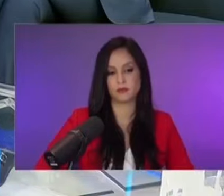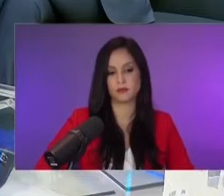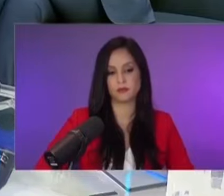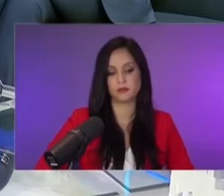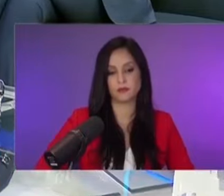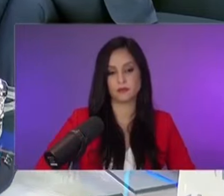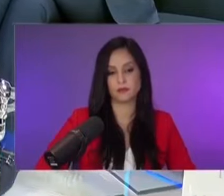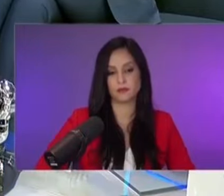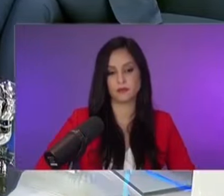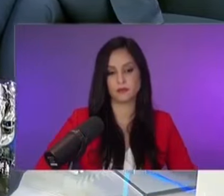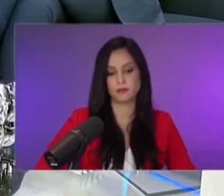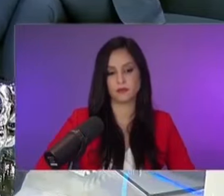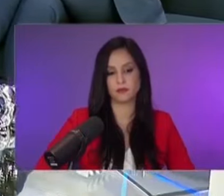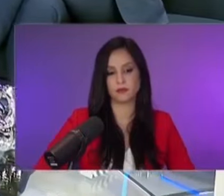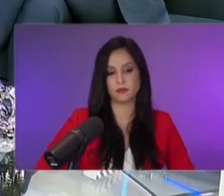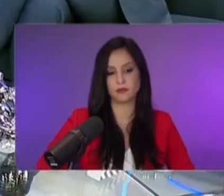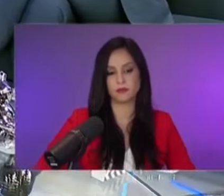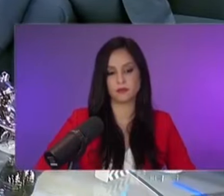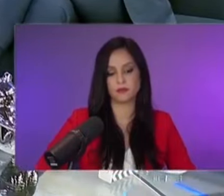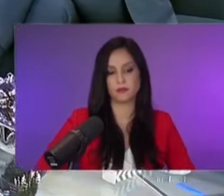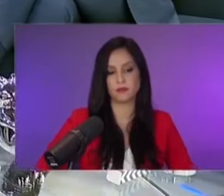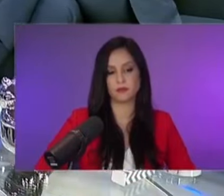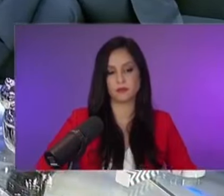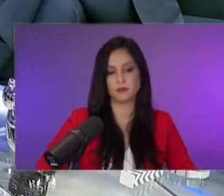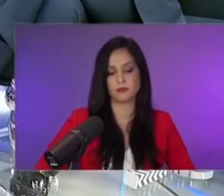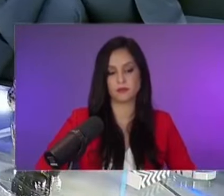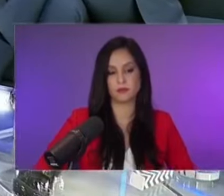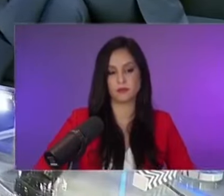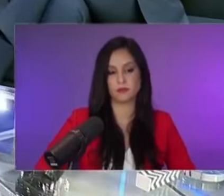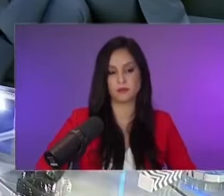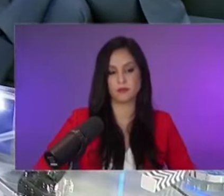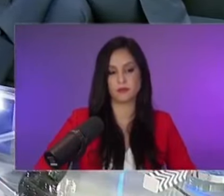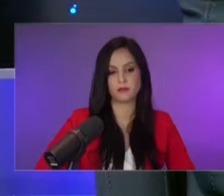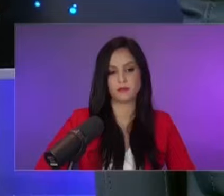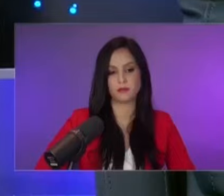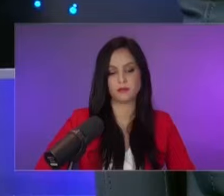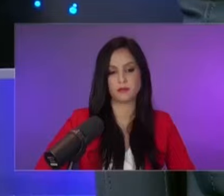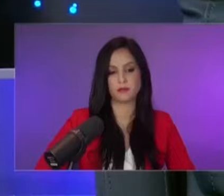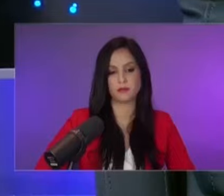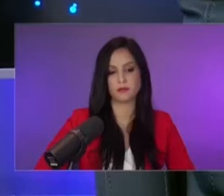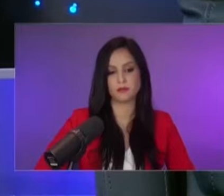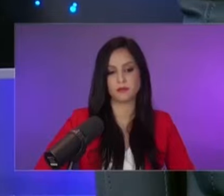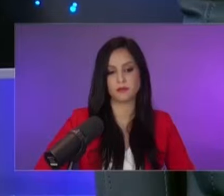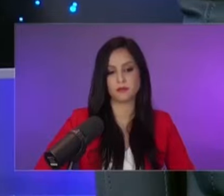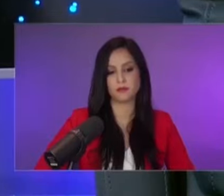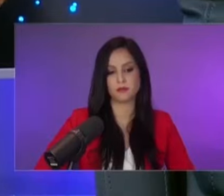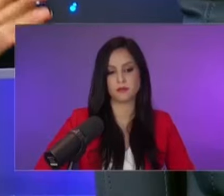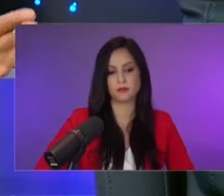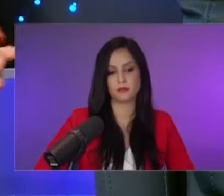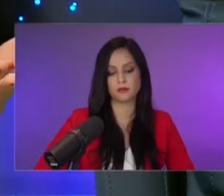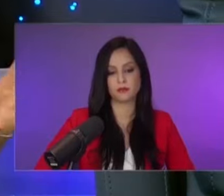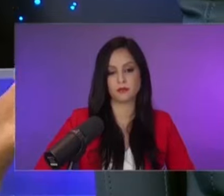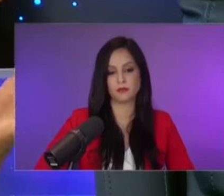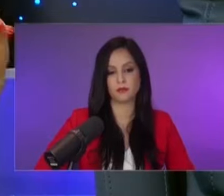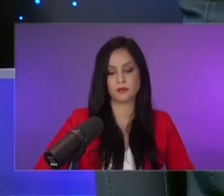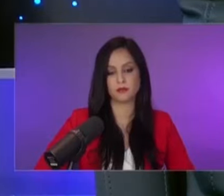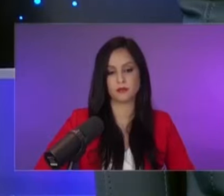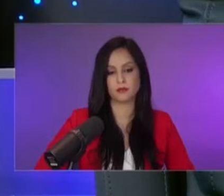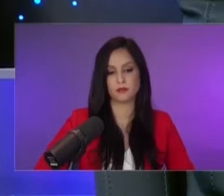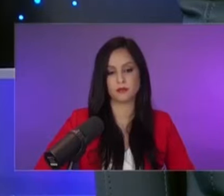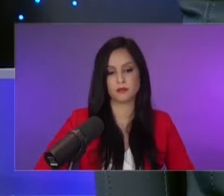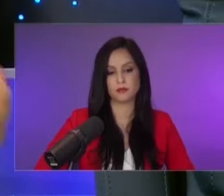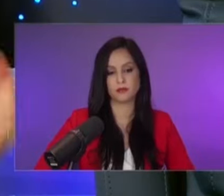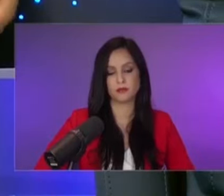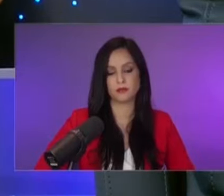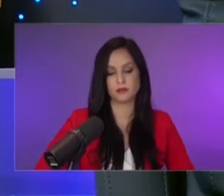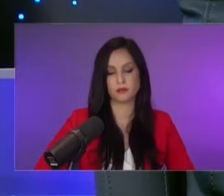que falta ese nivel de exploración profunda que puede asombrarnos ver sorprender pero de la información que tienes porque sabemos